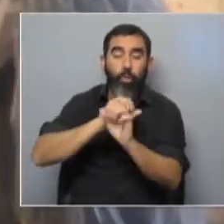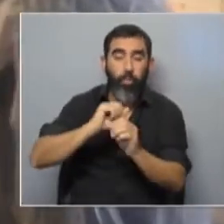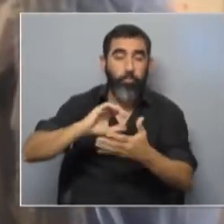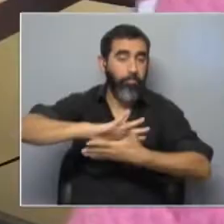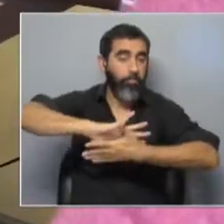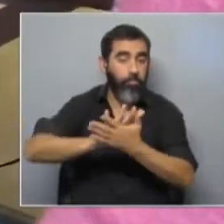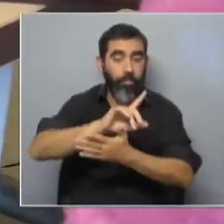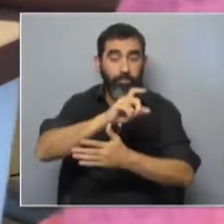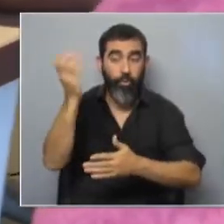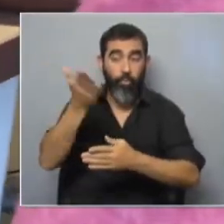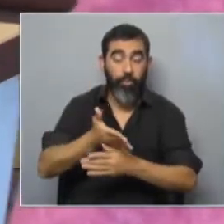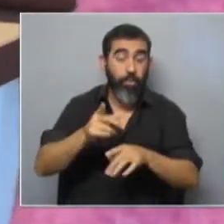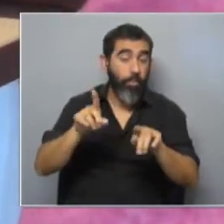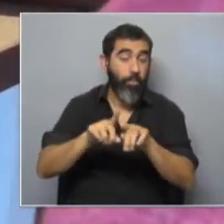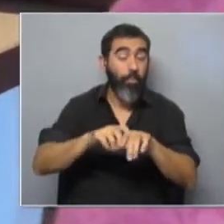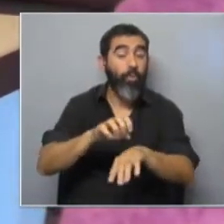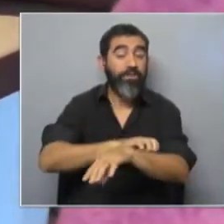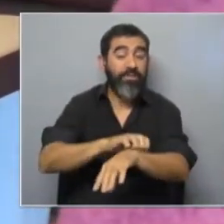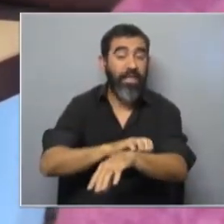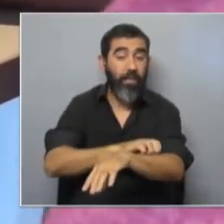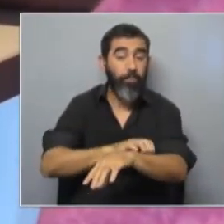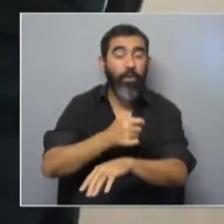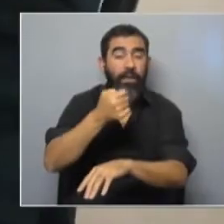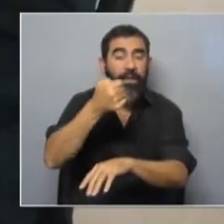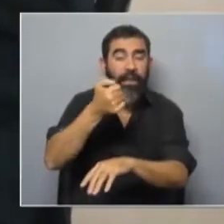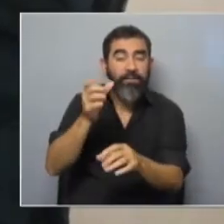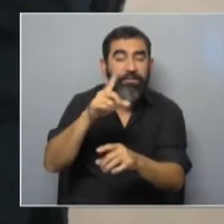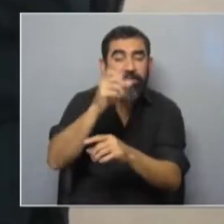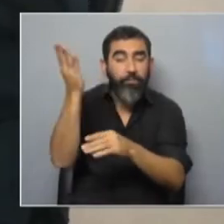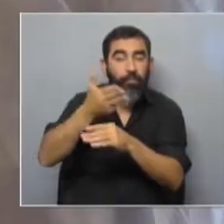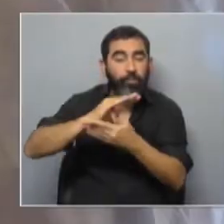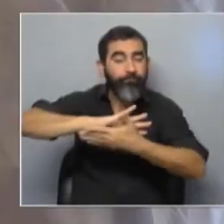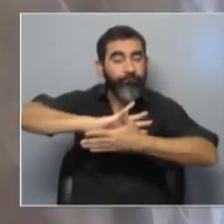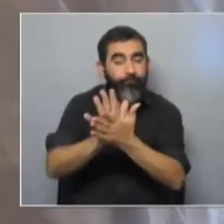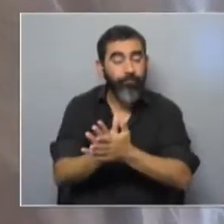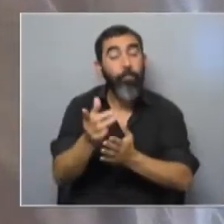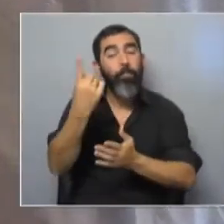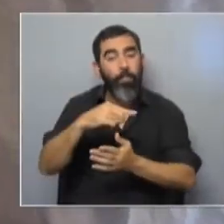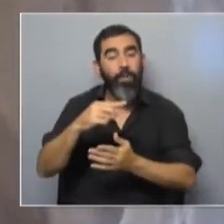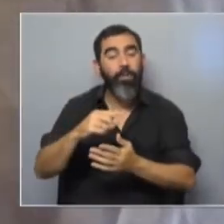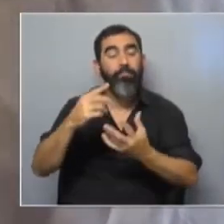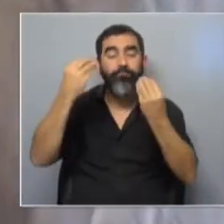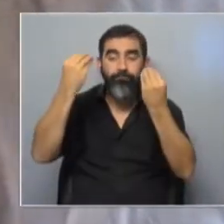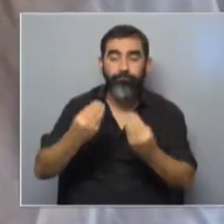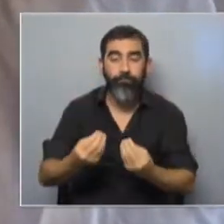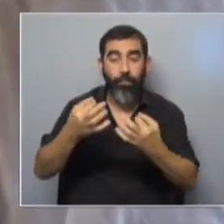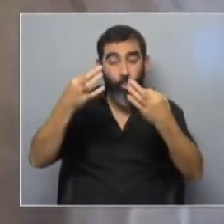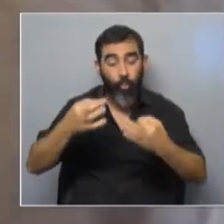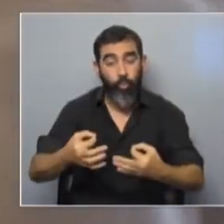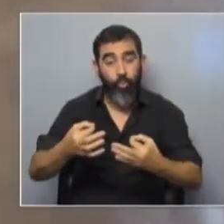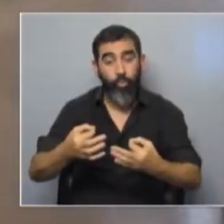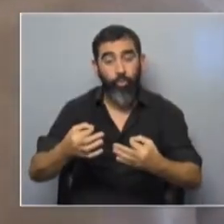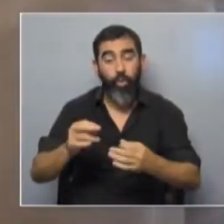erradicadas, puede ocurrir lo que ocurrió con sarampión, que íbamos camino hacia ese lugar y sin embargo, por la caída, digamos, en